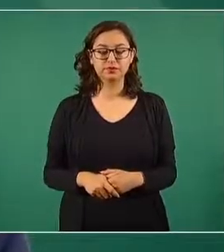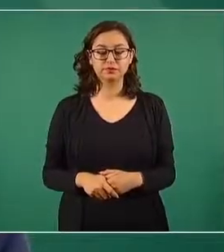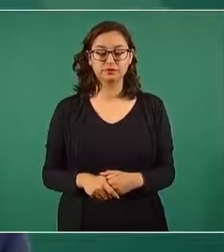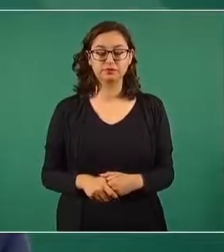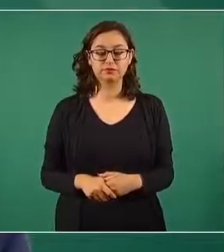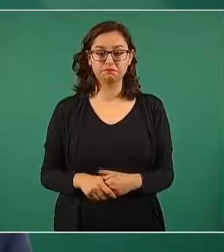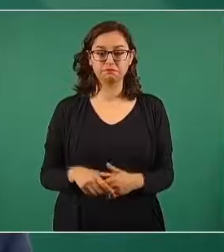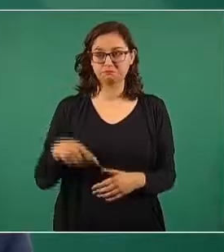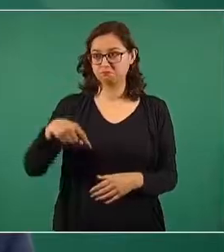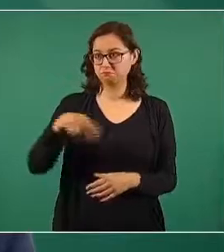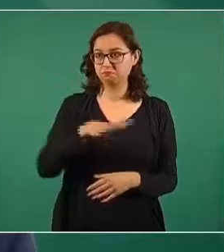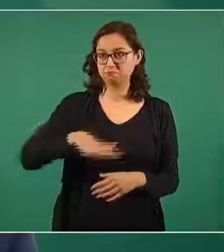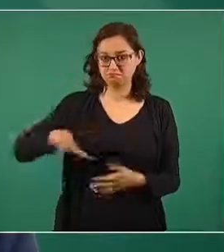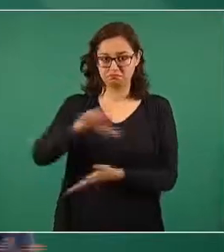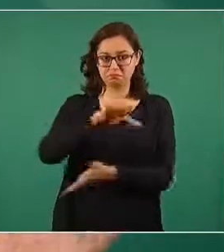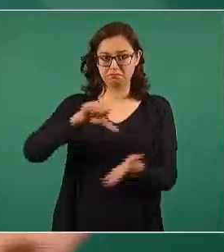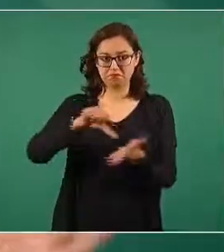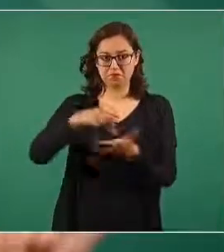mexicas.